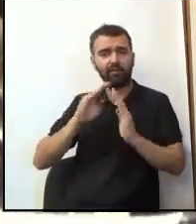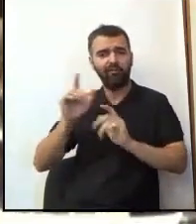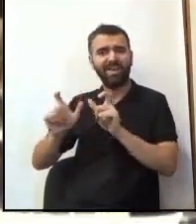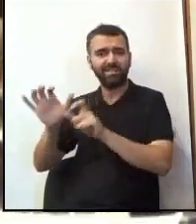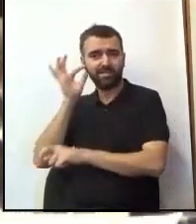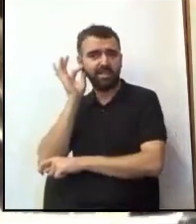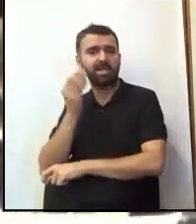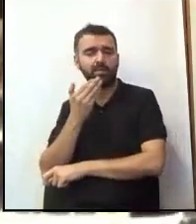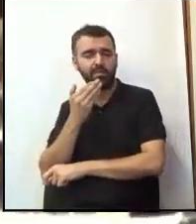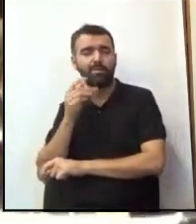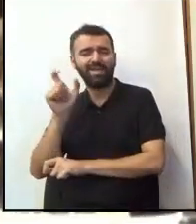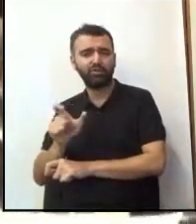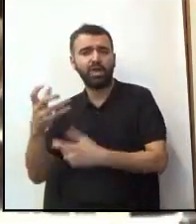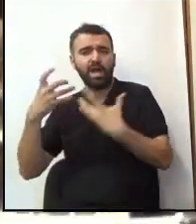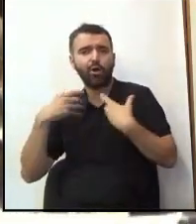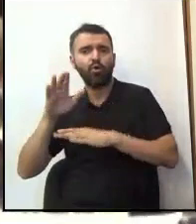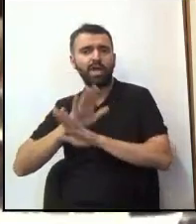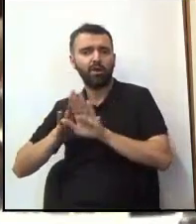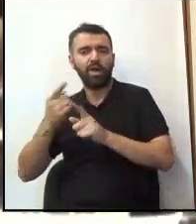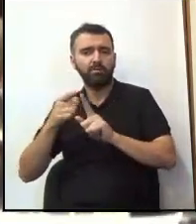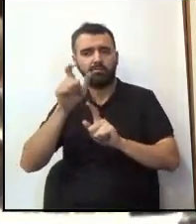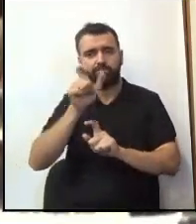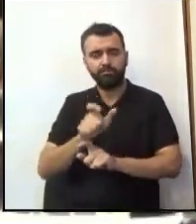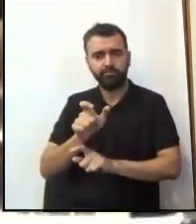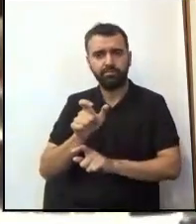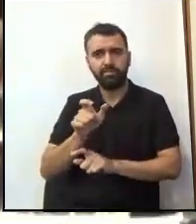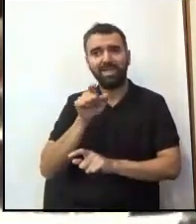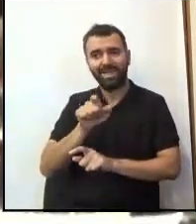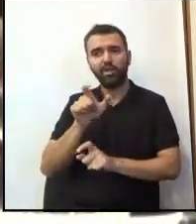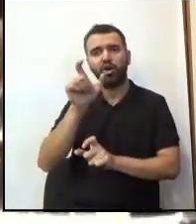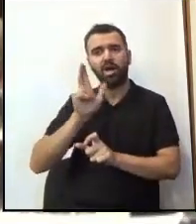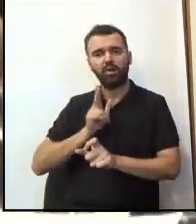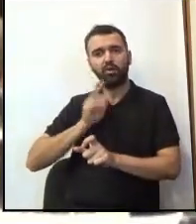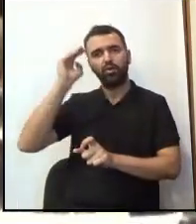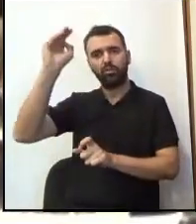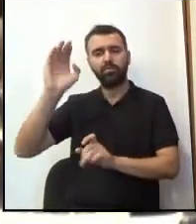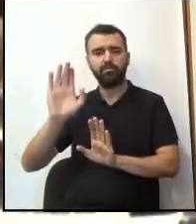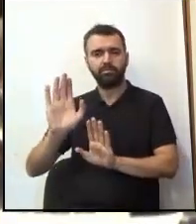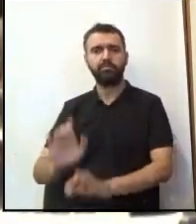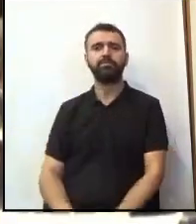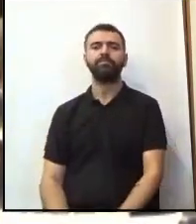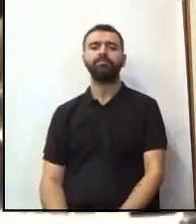que eran responsables de estos adultos mayores.